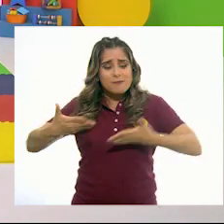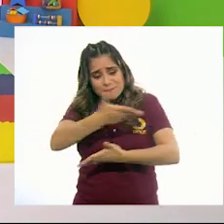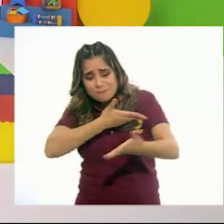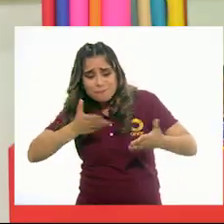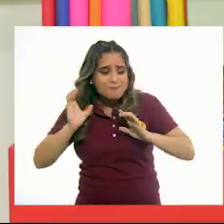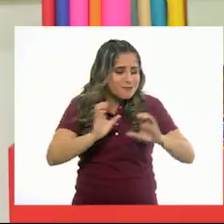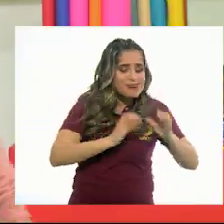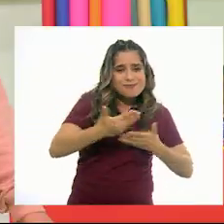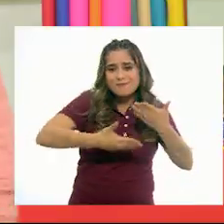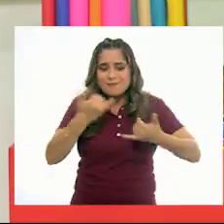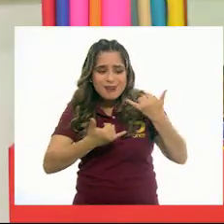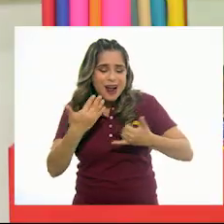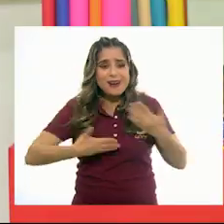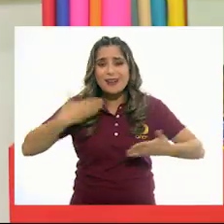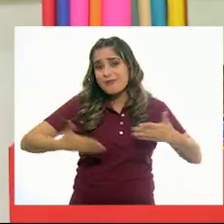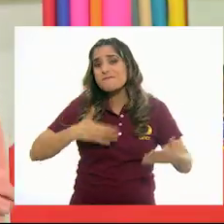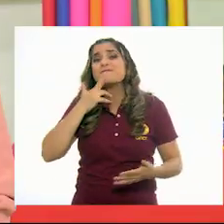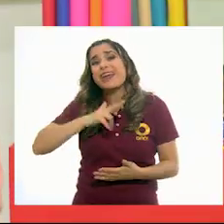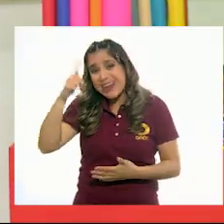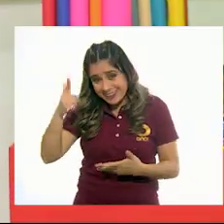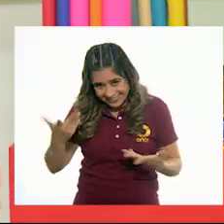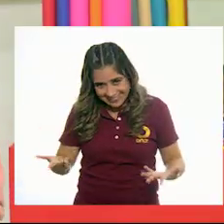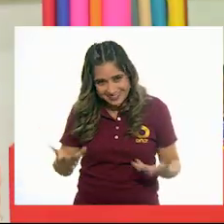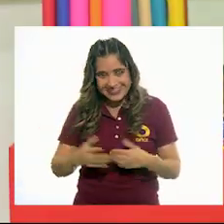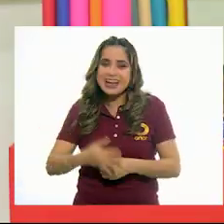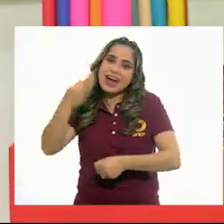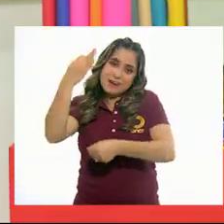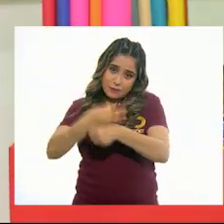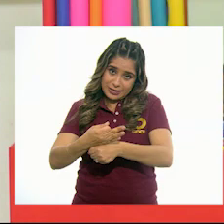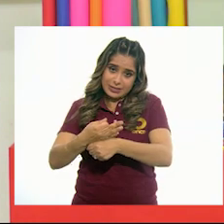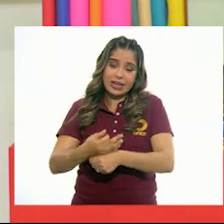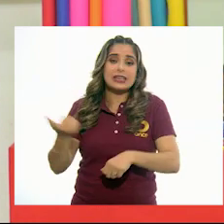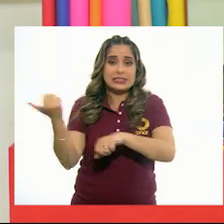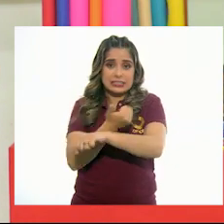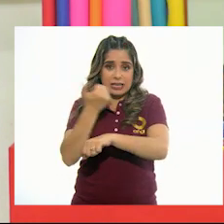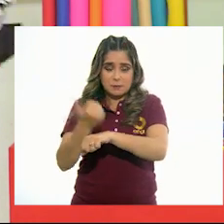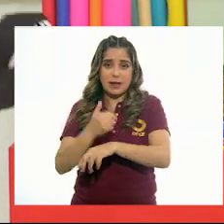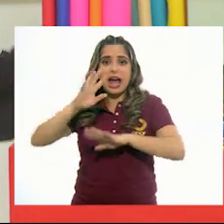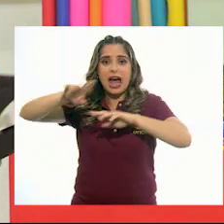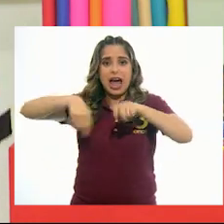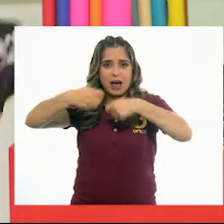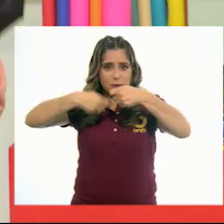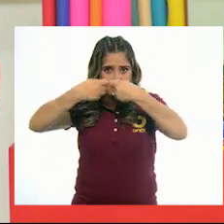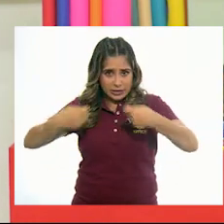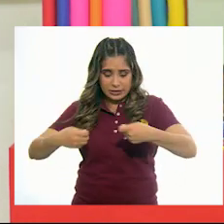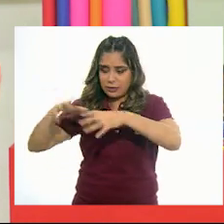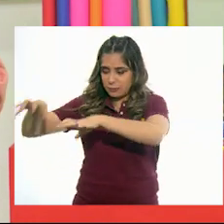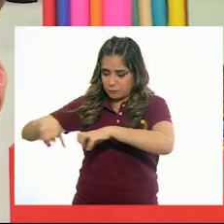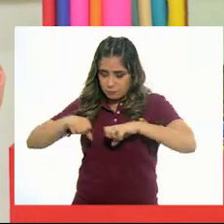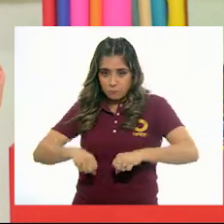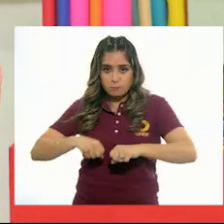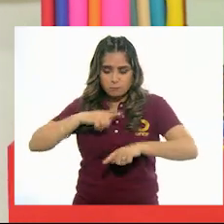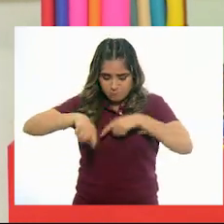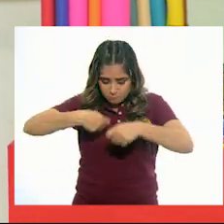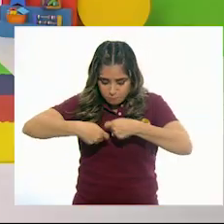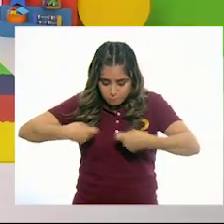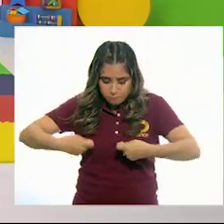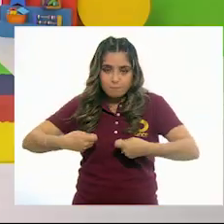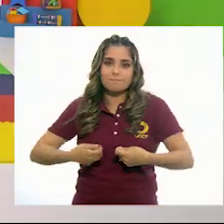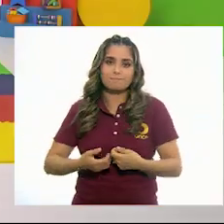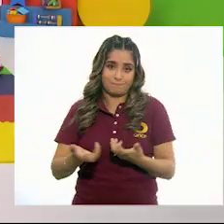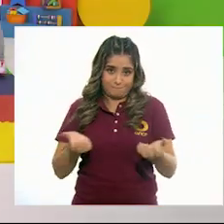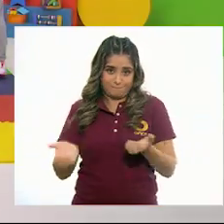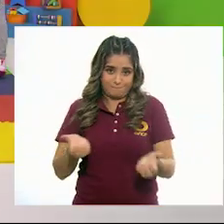nosotros. Muy bien, Sohar. Es momento de ir por nuestros zapatos con agujeta y practicar nuestro nudo.